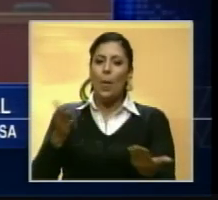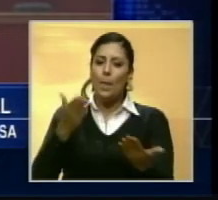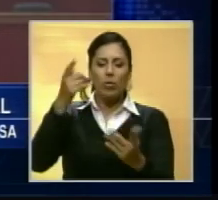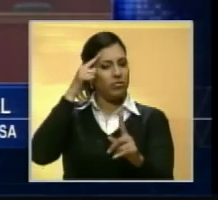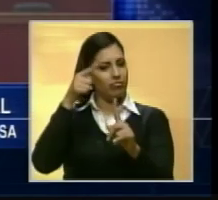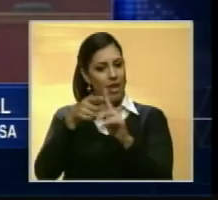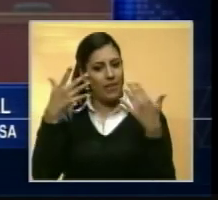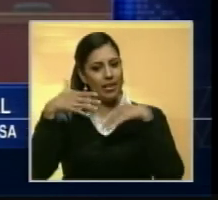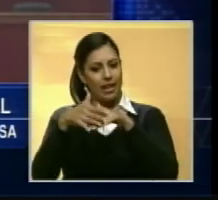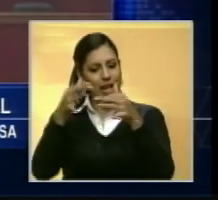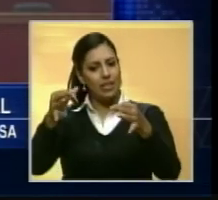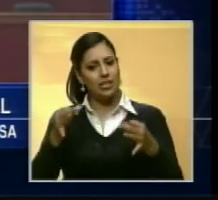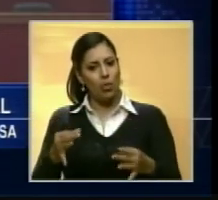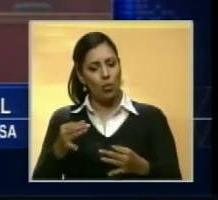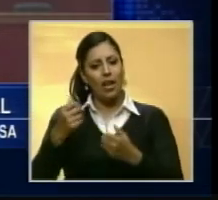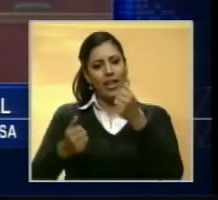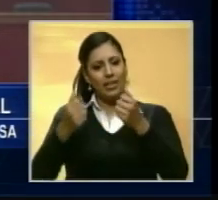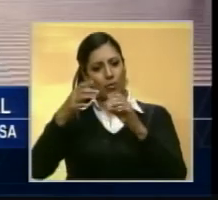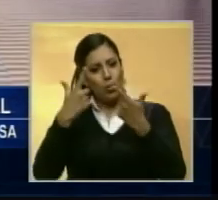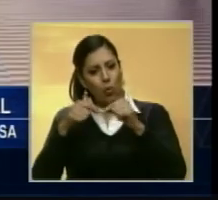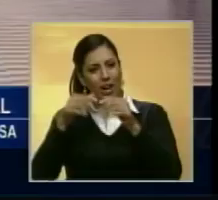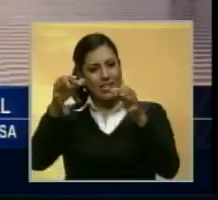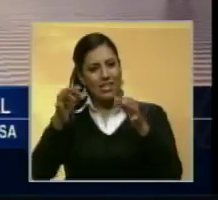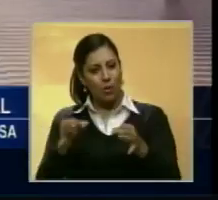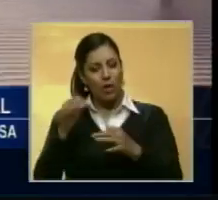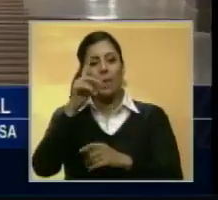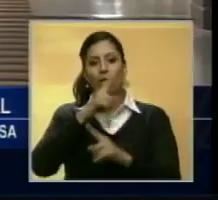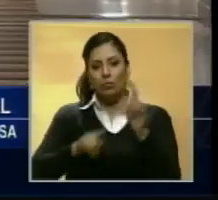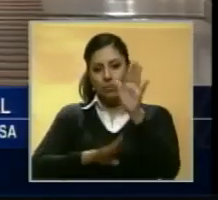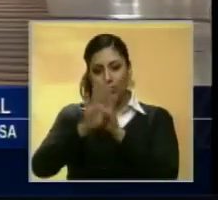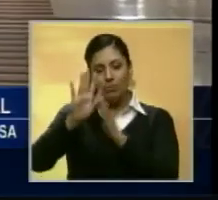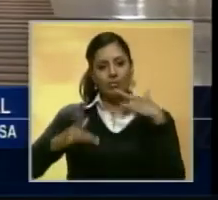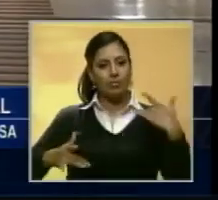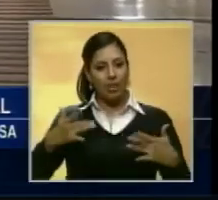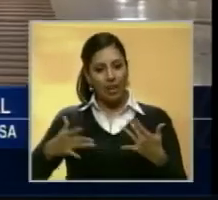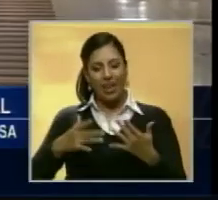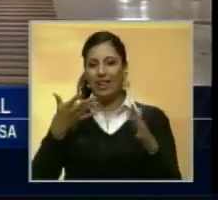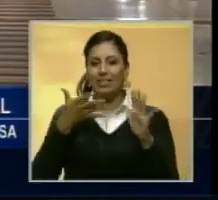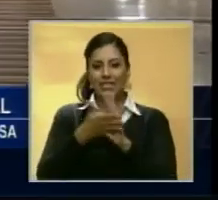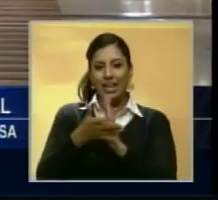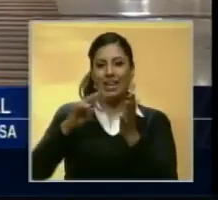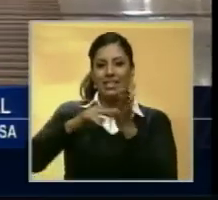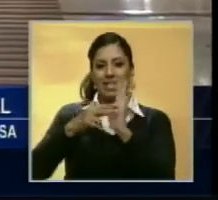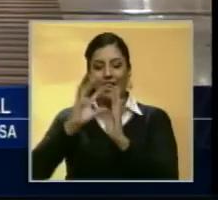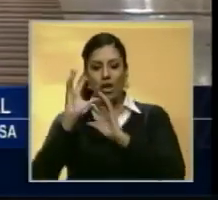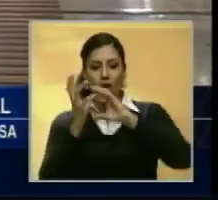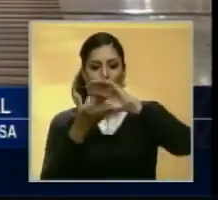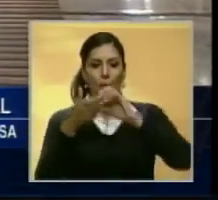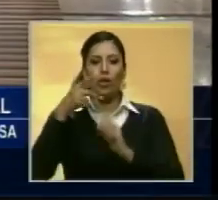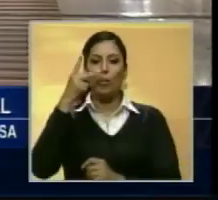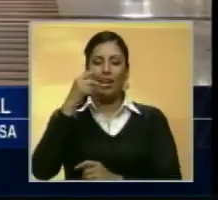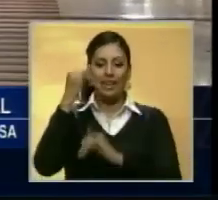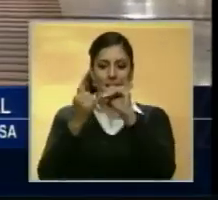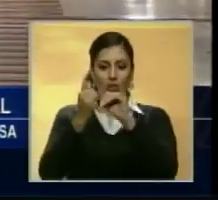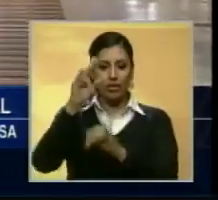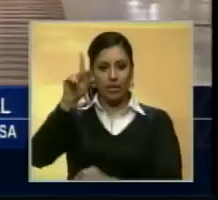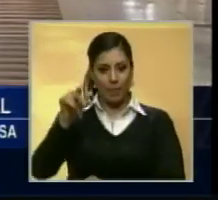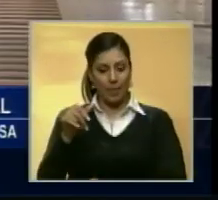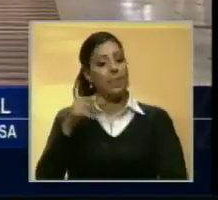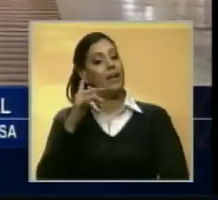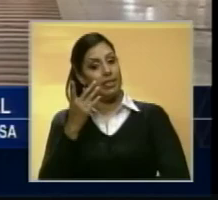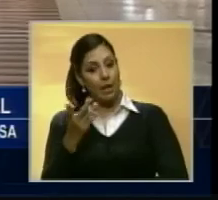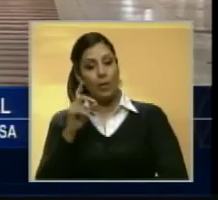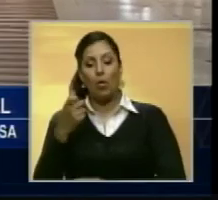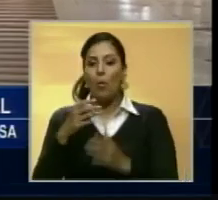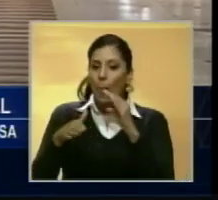propósito integrar y garantizar el tránsito aéreo de seguridad y desarrollar actividades relacionadas con la geopolítica nacional e internacional, así